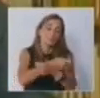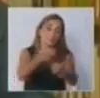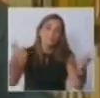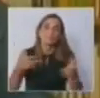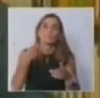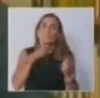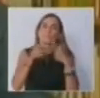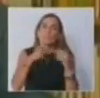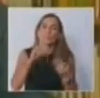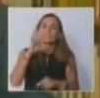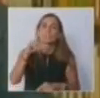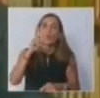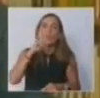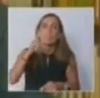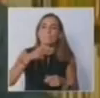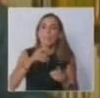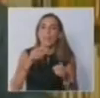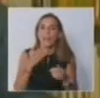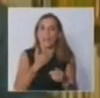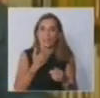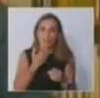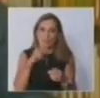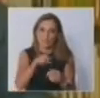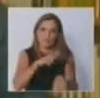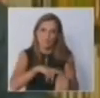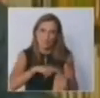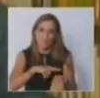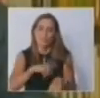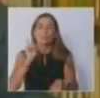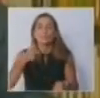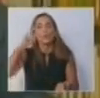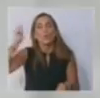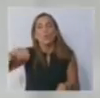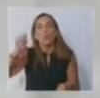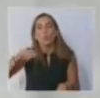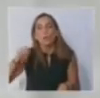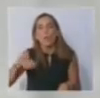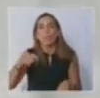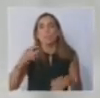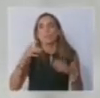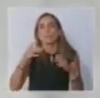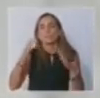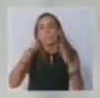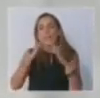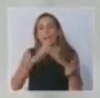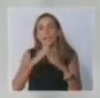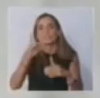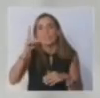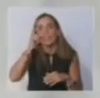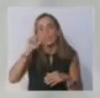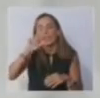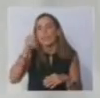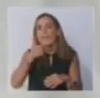5.000 ejemplares en su primer año. En esa misma época participó como jurado en el premio Casa de las Américas en La Habana, en Cuba. Y